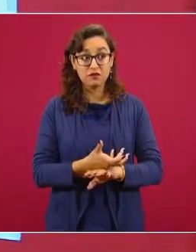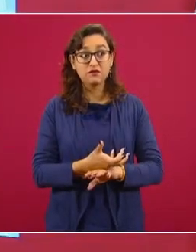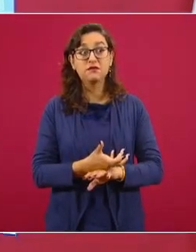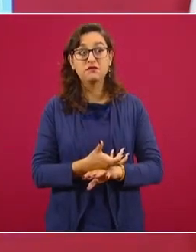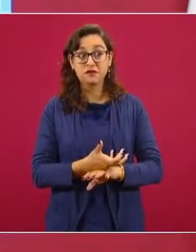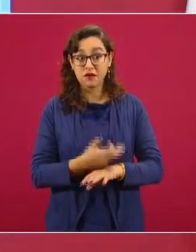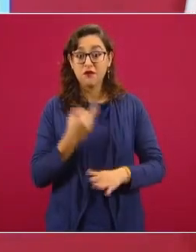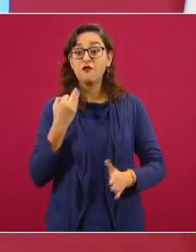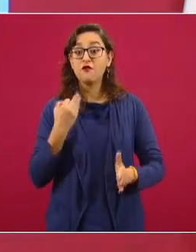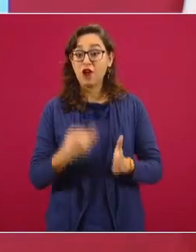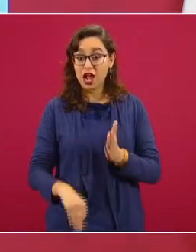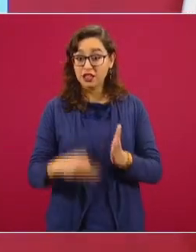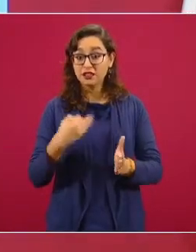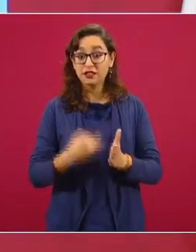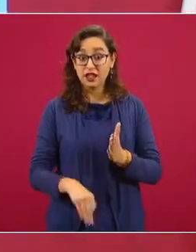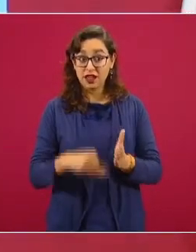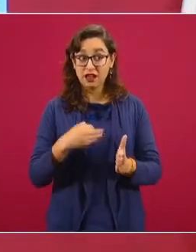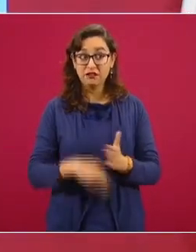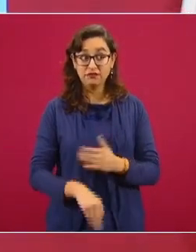sobre este asunto